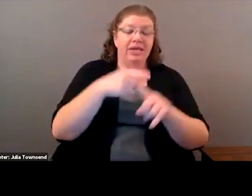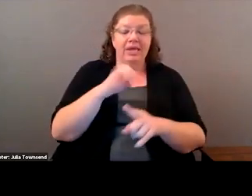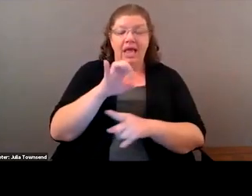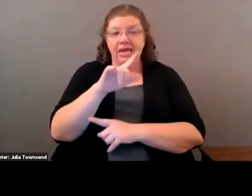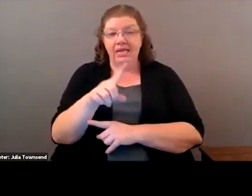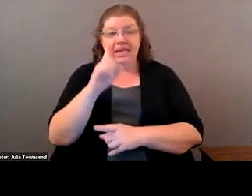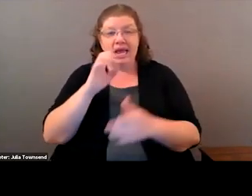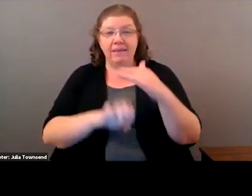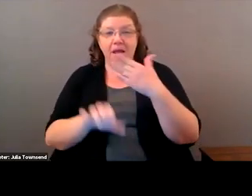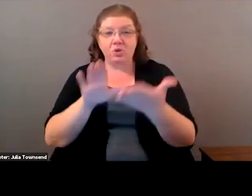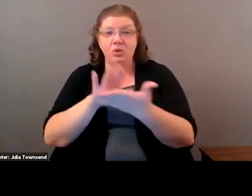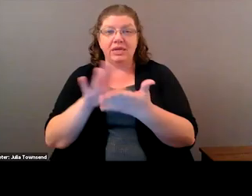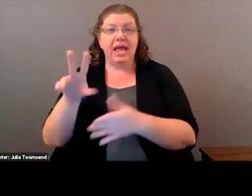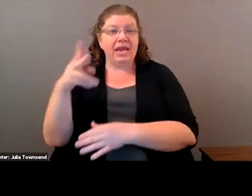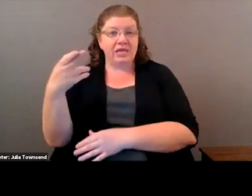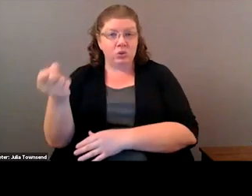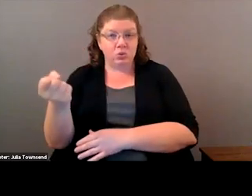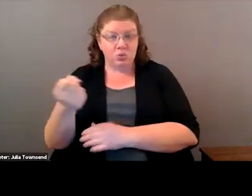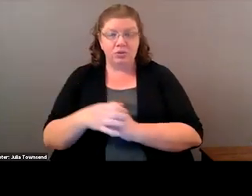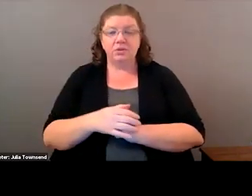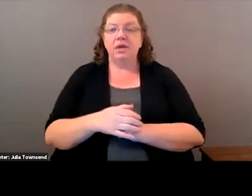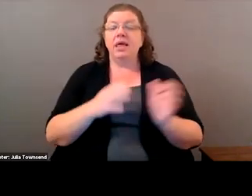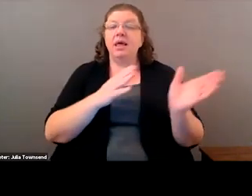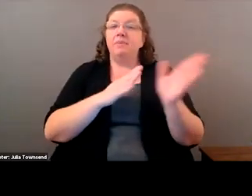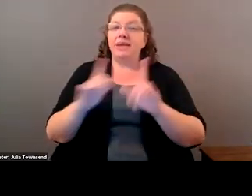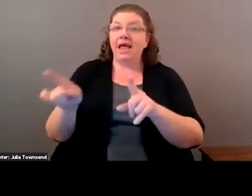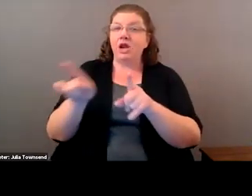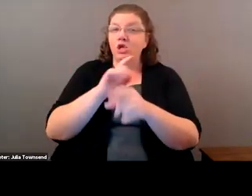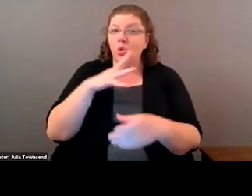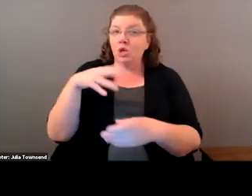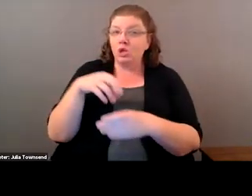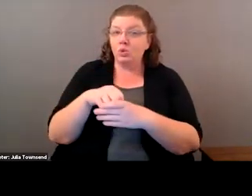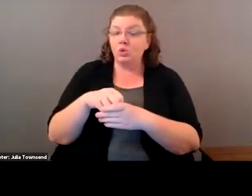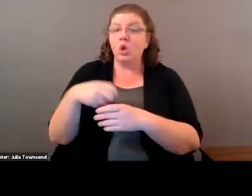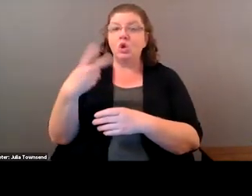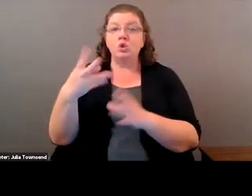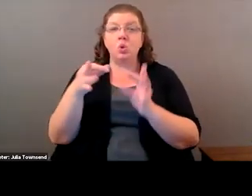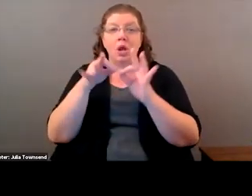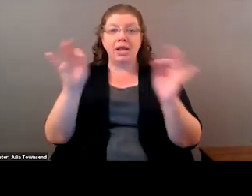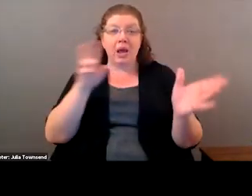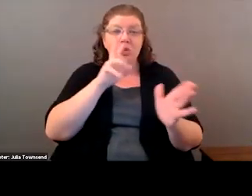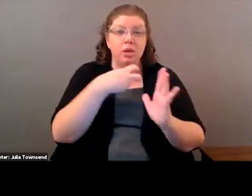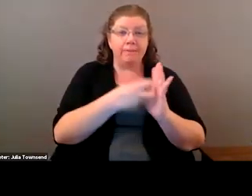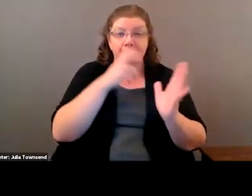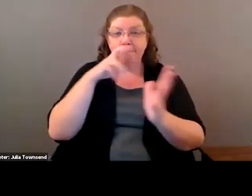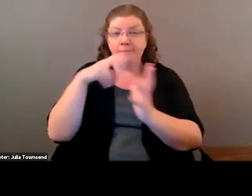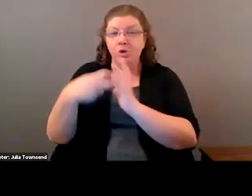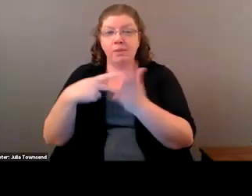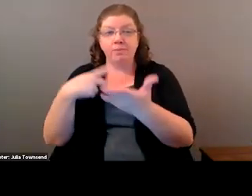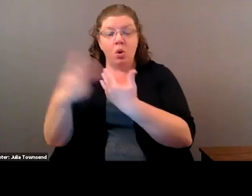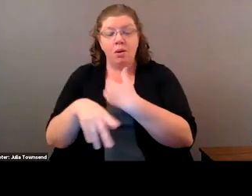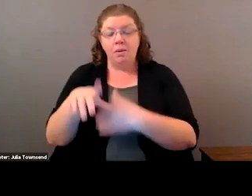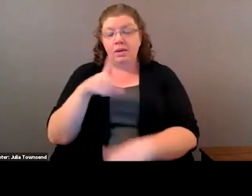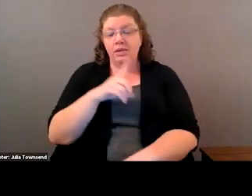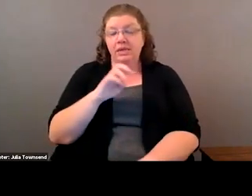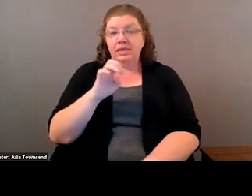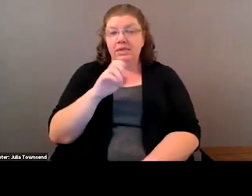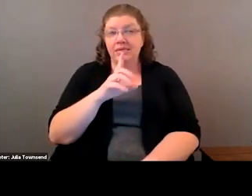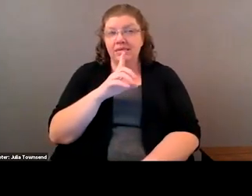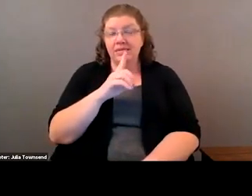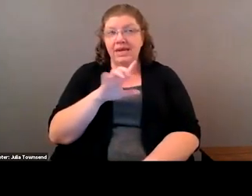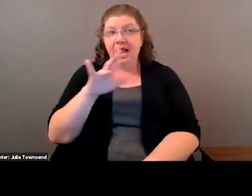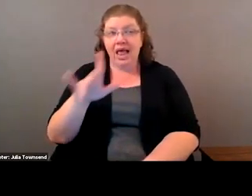instrucción en desarrollo del inglés en las escuelas este plan también incluye programas de doble inmersión lingüística los programas de